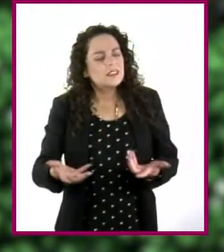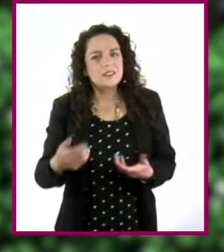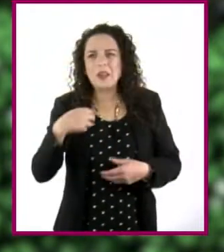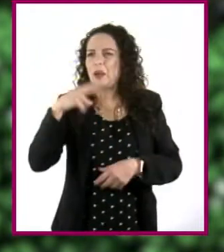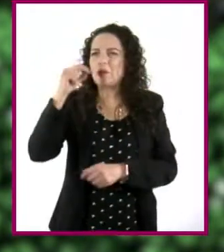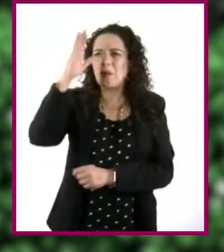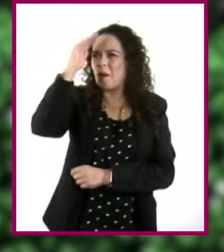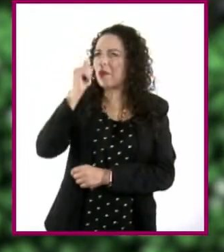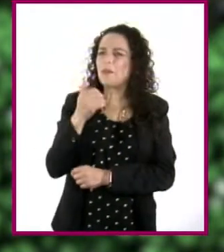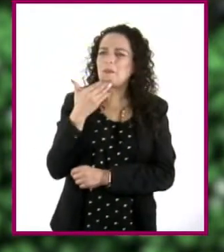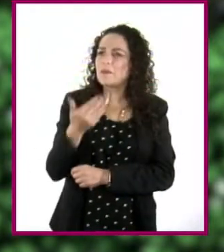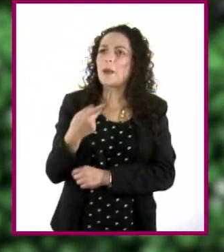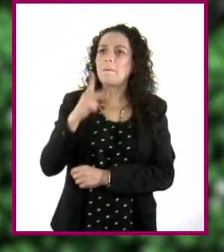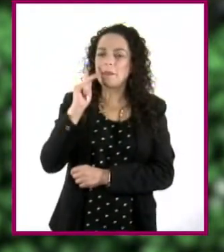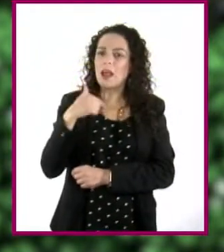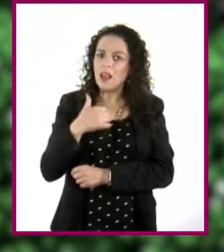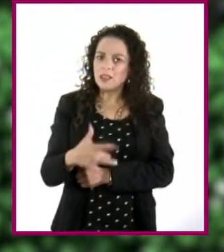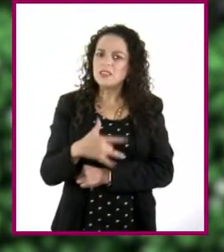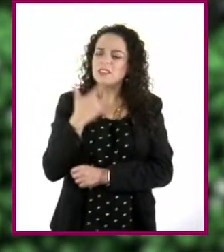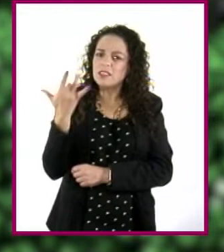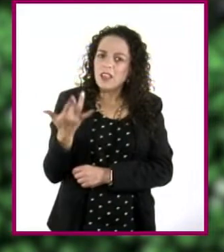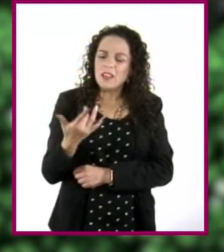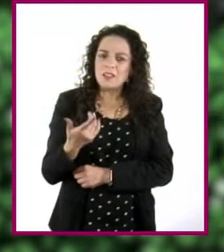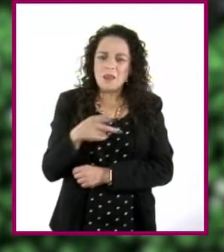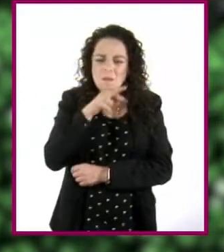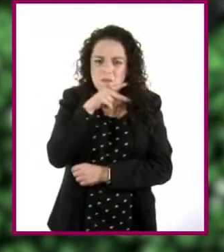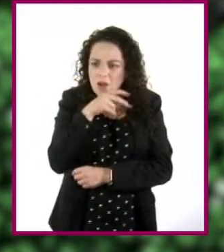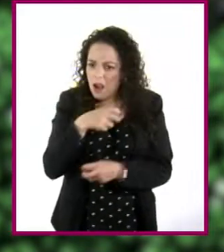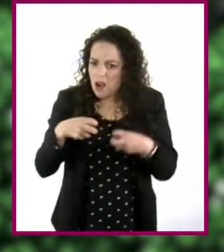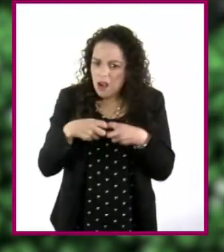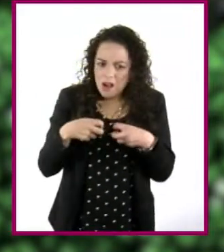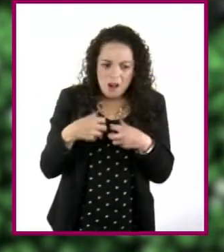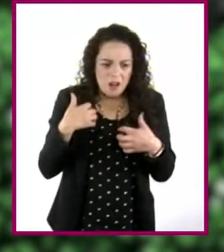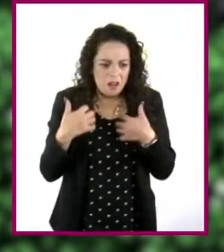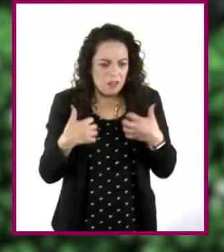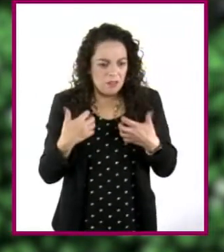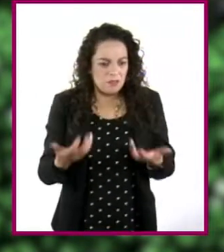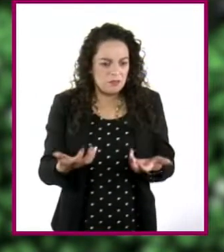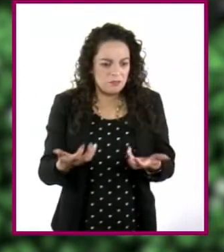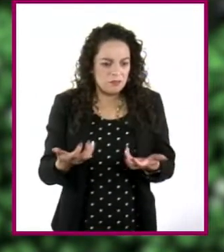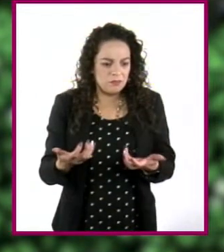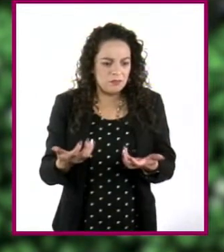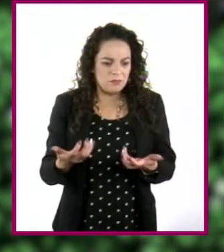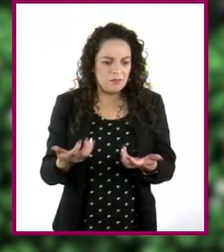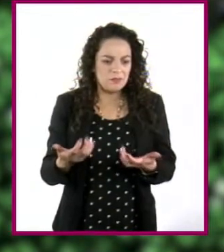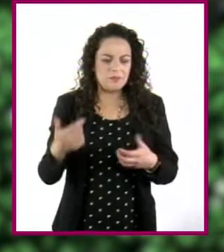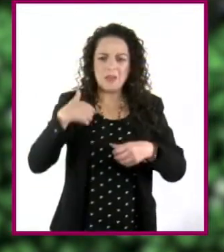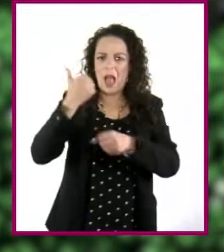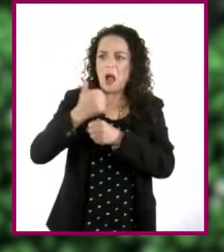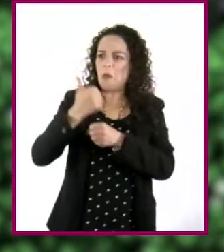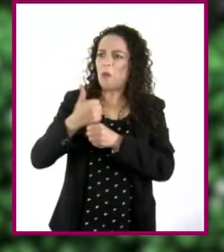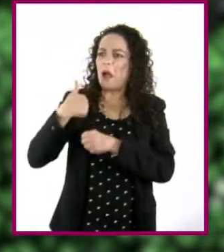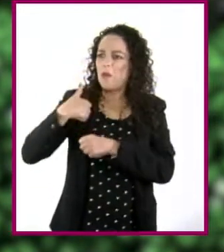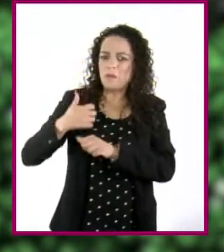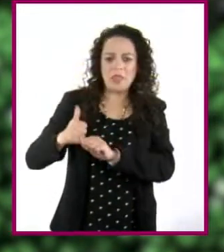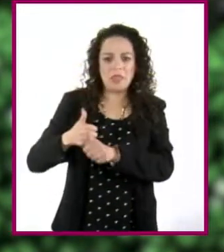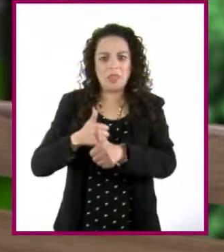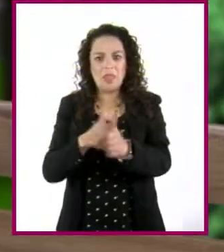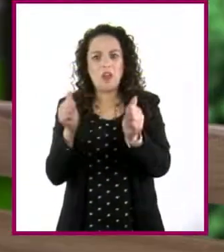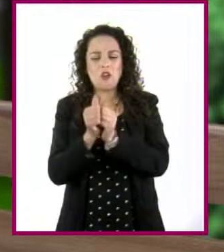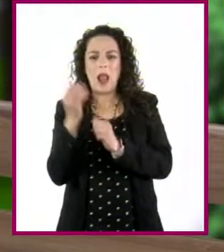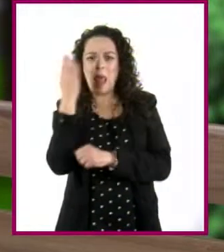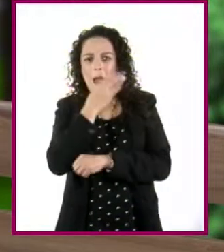muy angustiante. Solo recuerdo que de pronto mi abuela me perseguía con su Biblia y rosario diciéndome que soy una